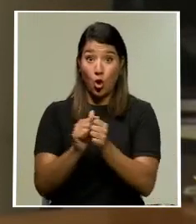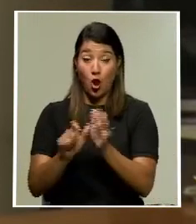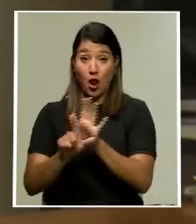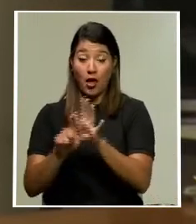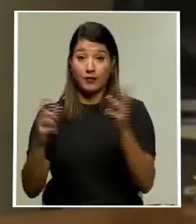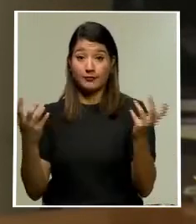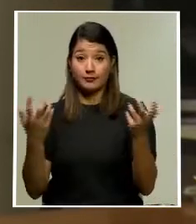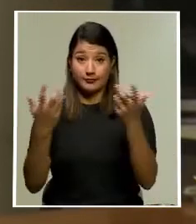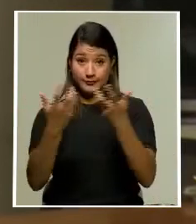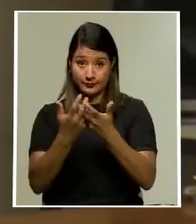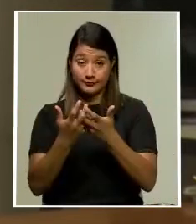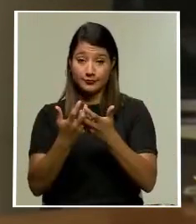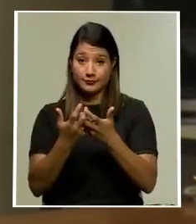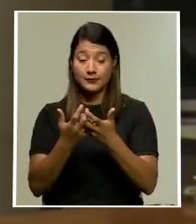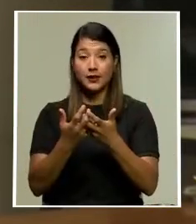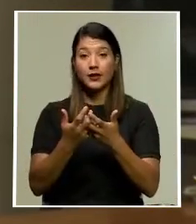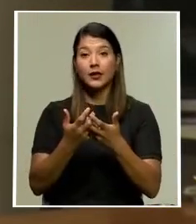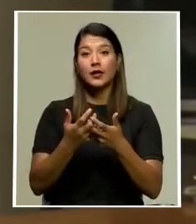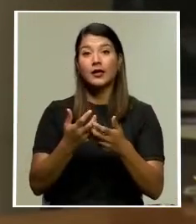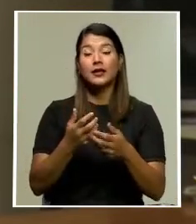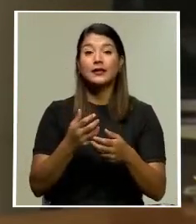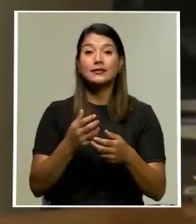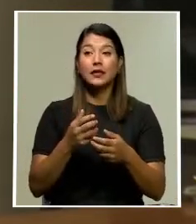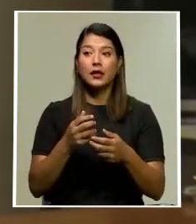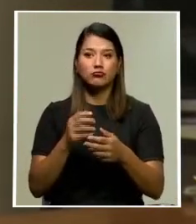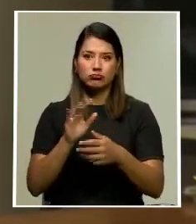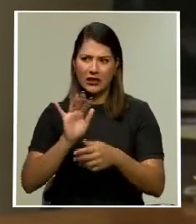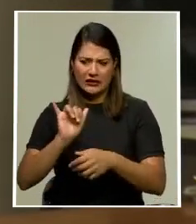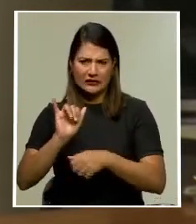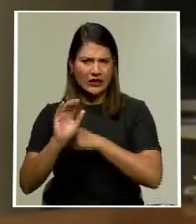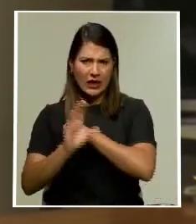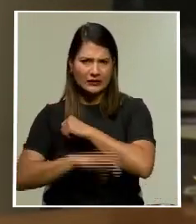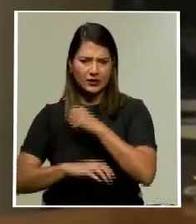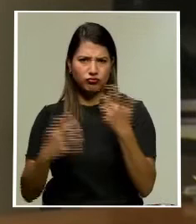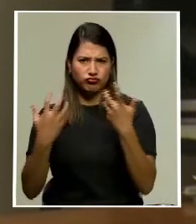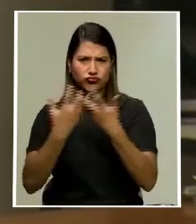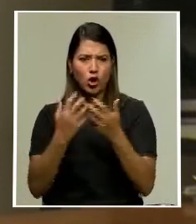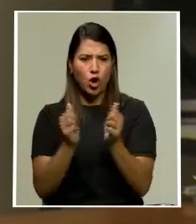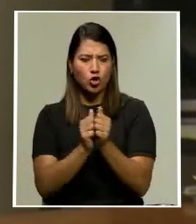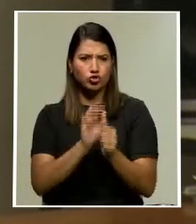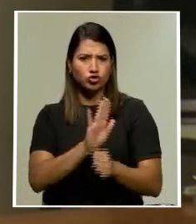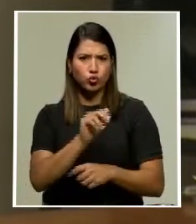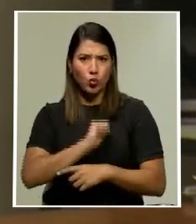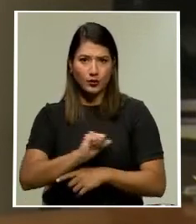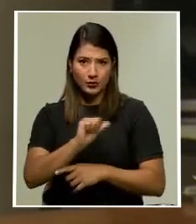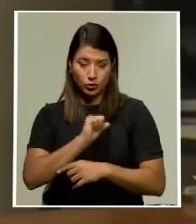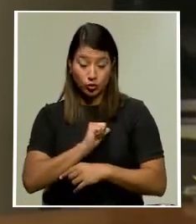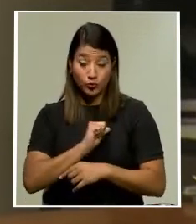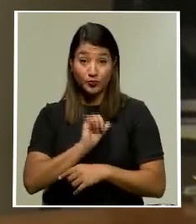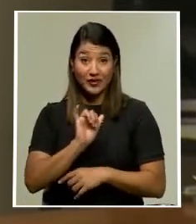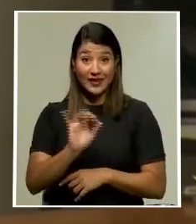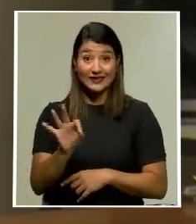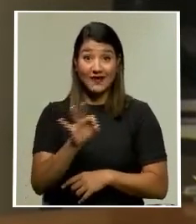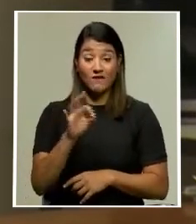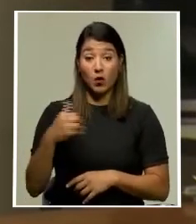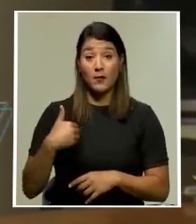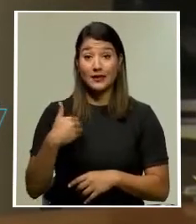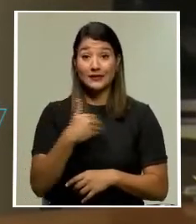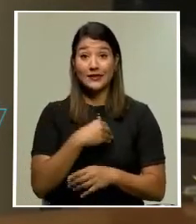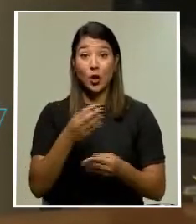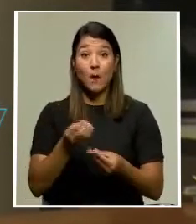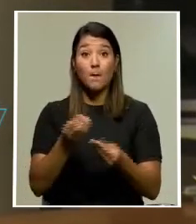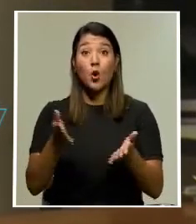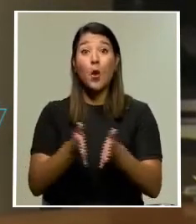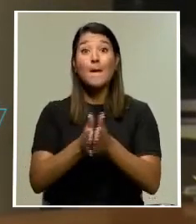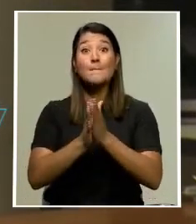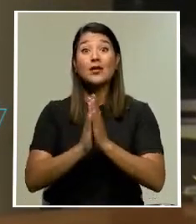de manera razonable, de acuerdo a los parámetros que establece nuestra legislación. De esta manera, el Ministerio Público solicitó una